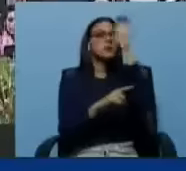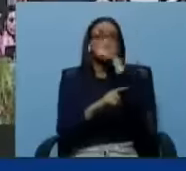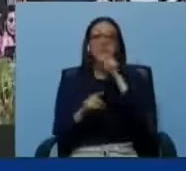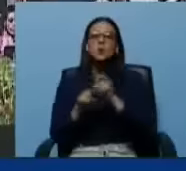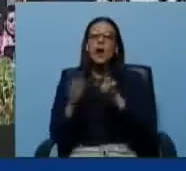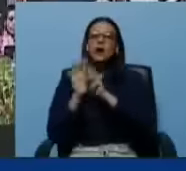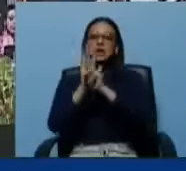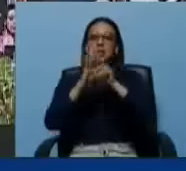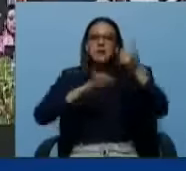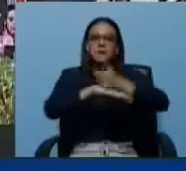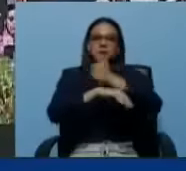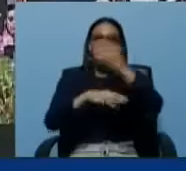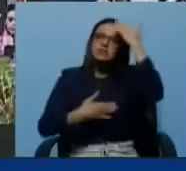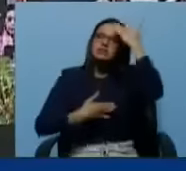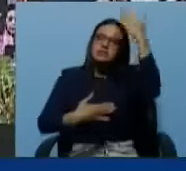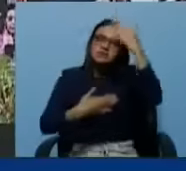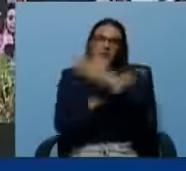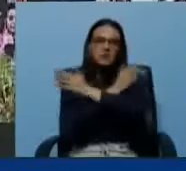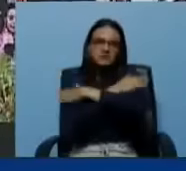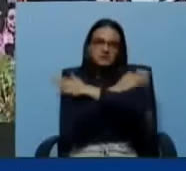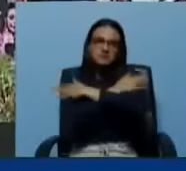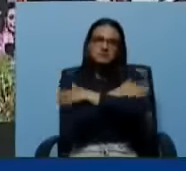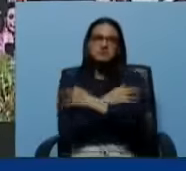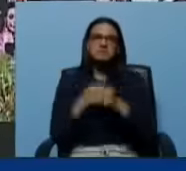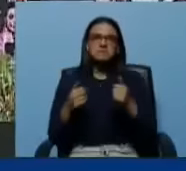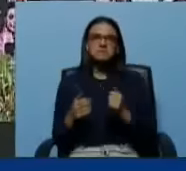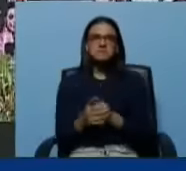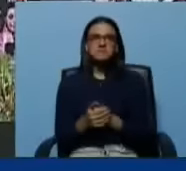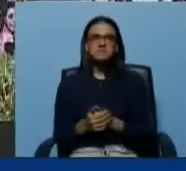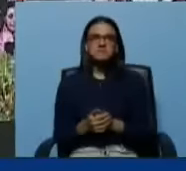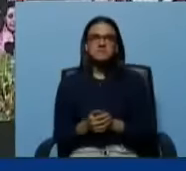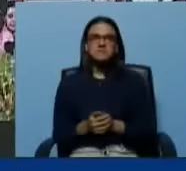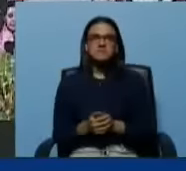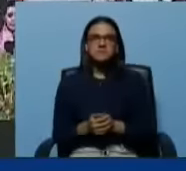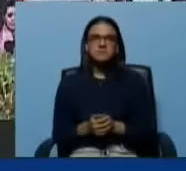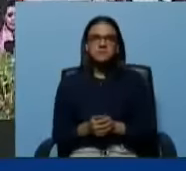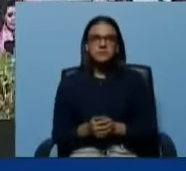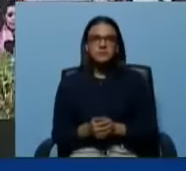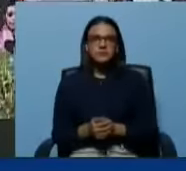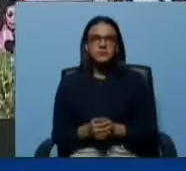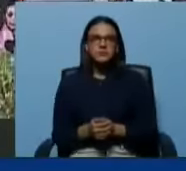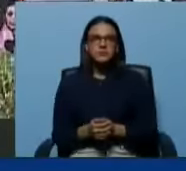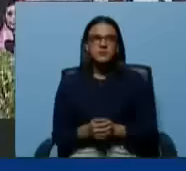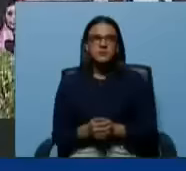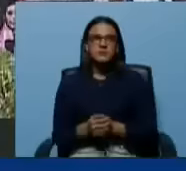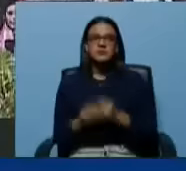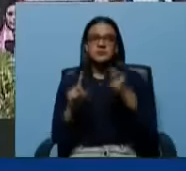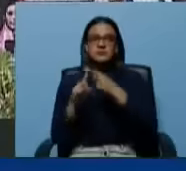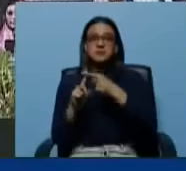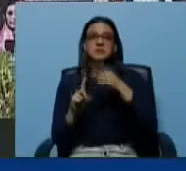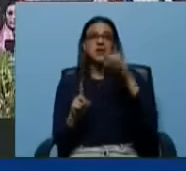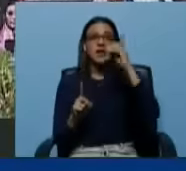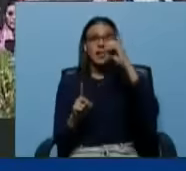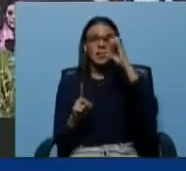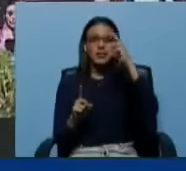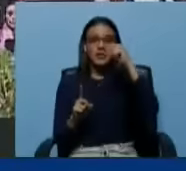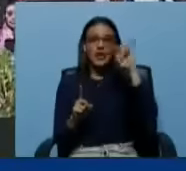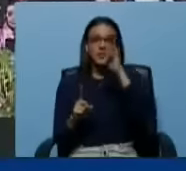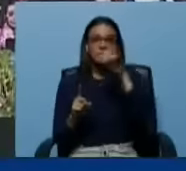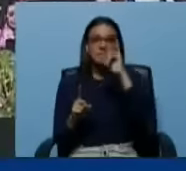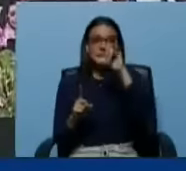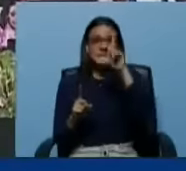Philippe, saludo solidario, a Denzil Douglas de San Cristóbal y